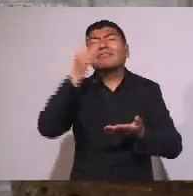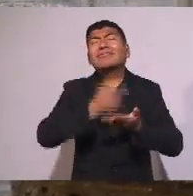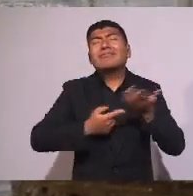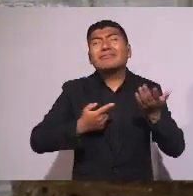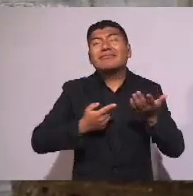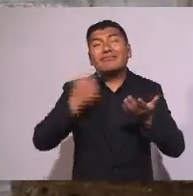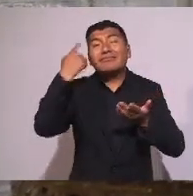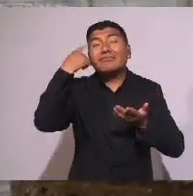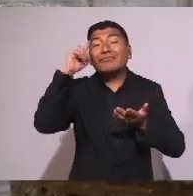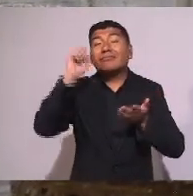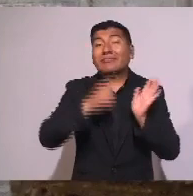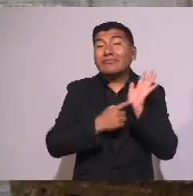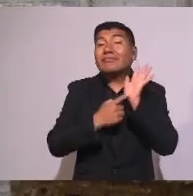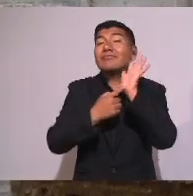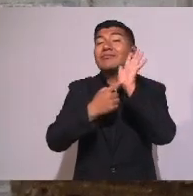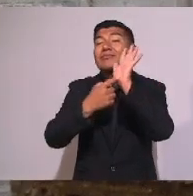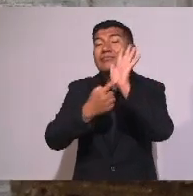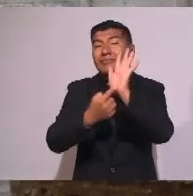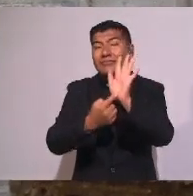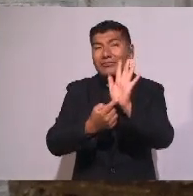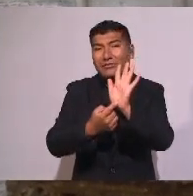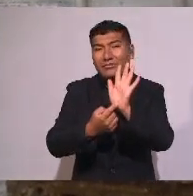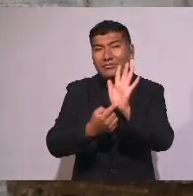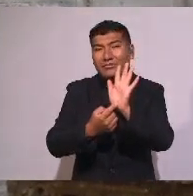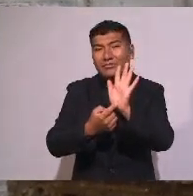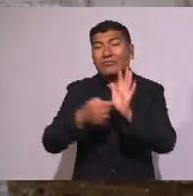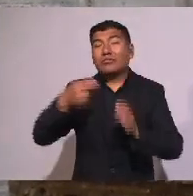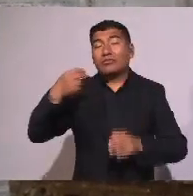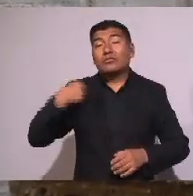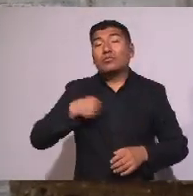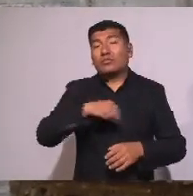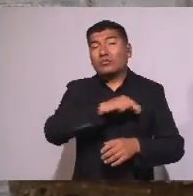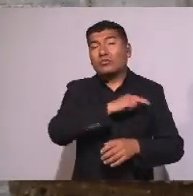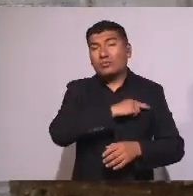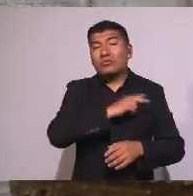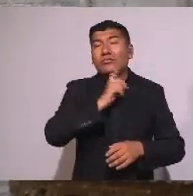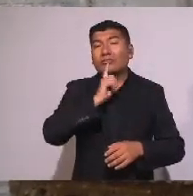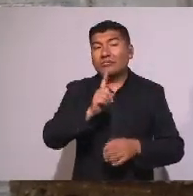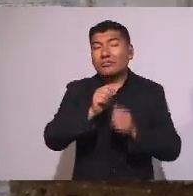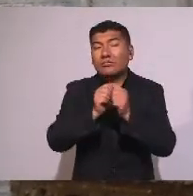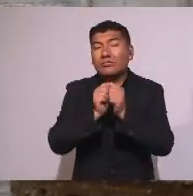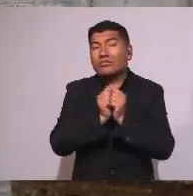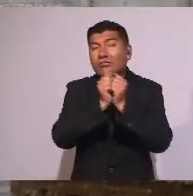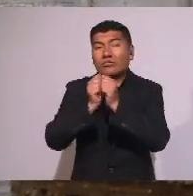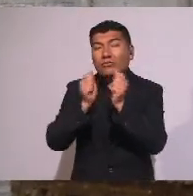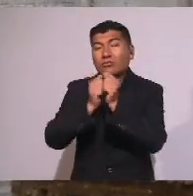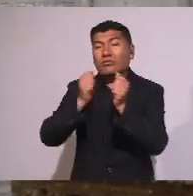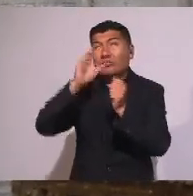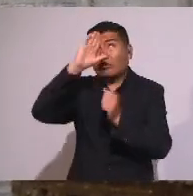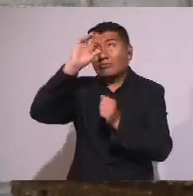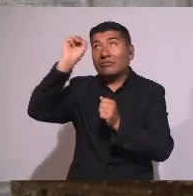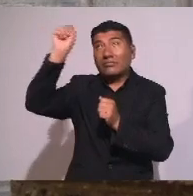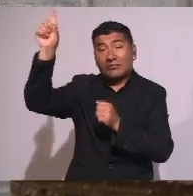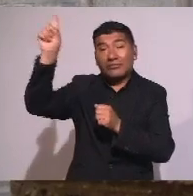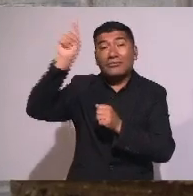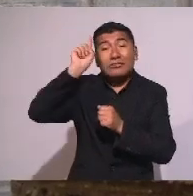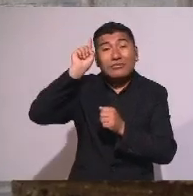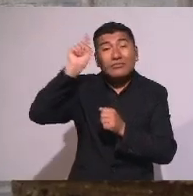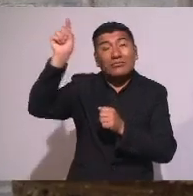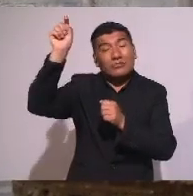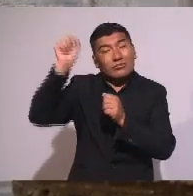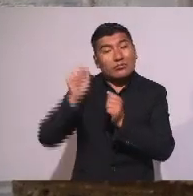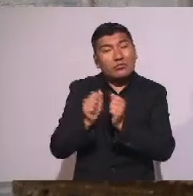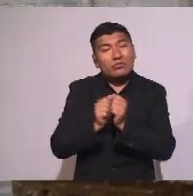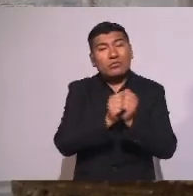Para mostrarnos que nosotros estamos unidos a Él y que Él está